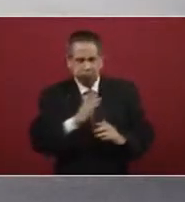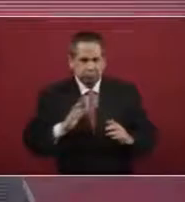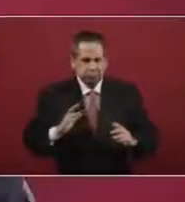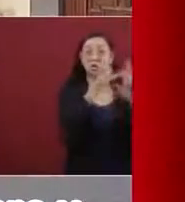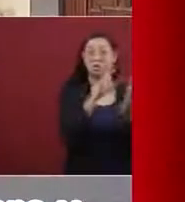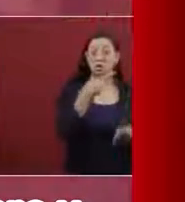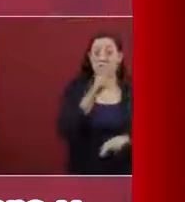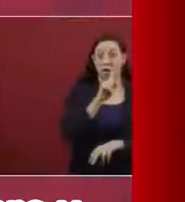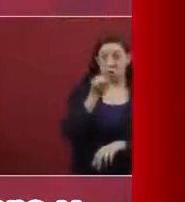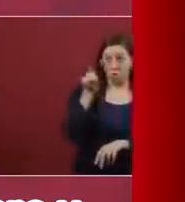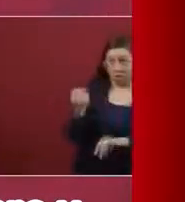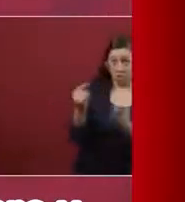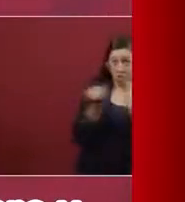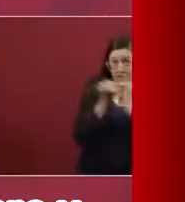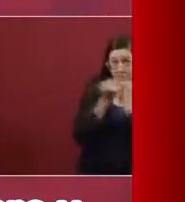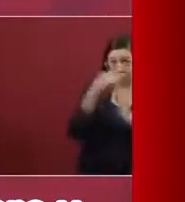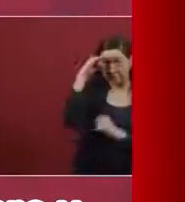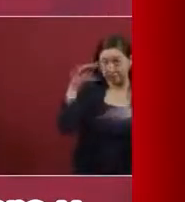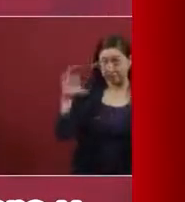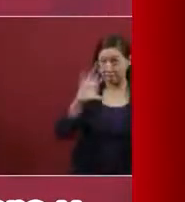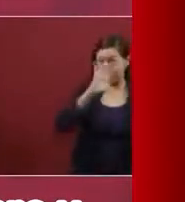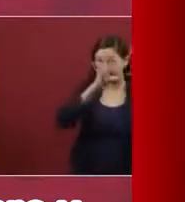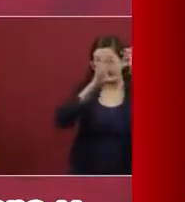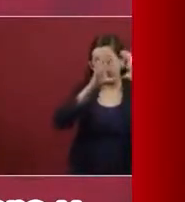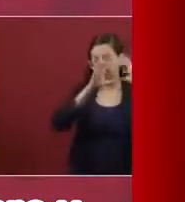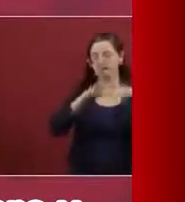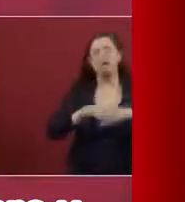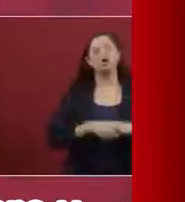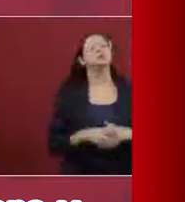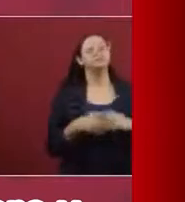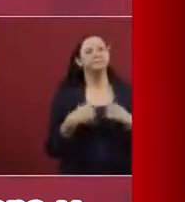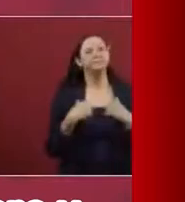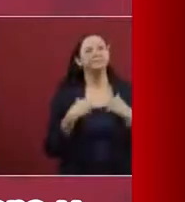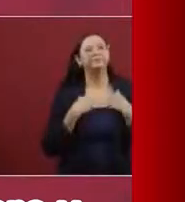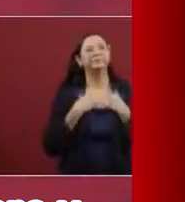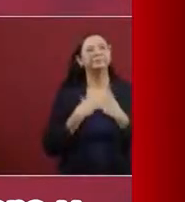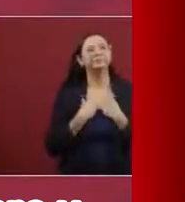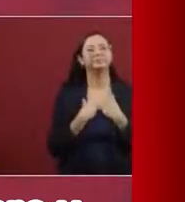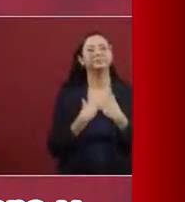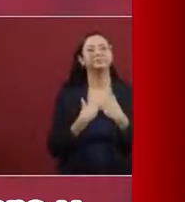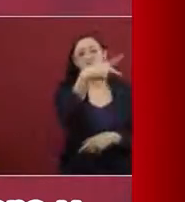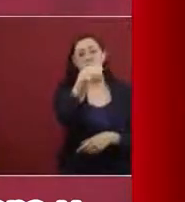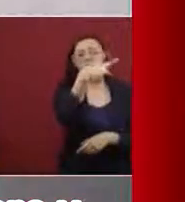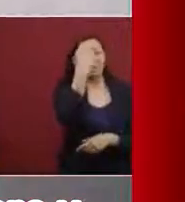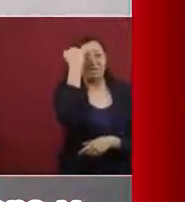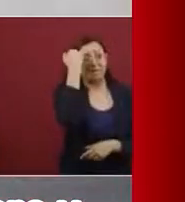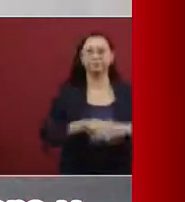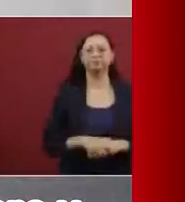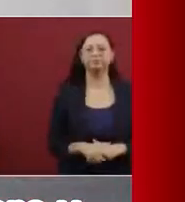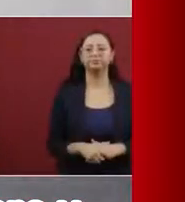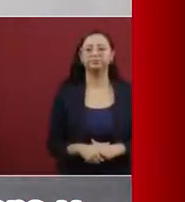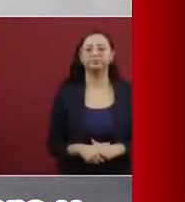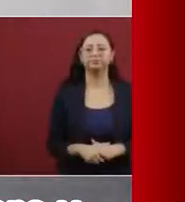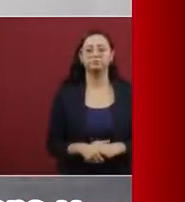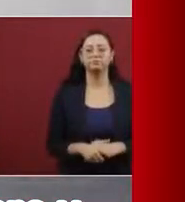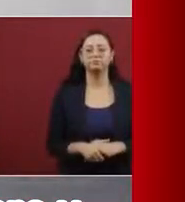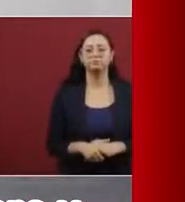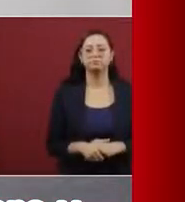Blanca. Él tiene una visión que respeto yo y